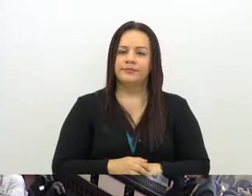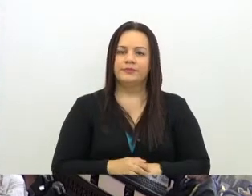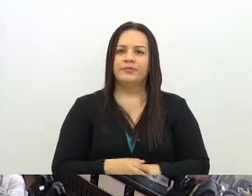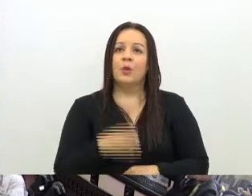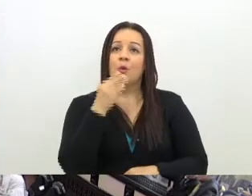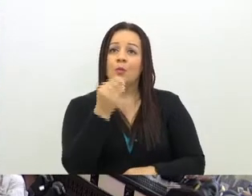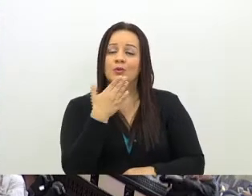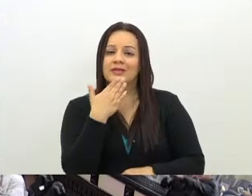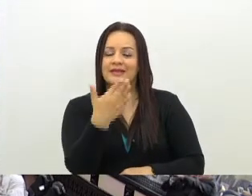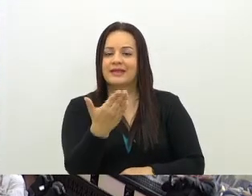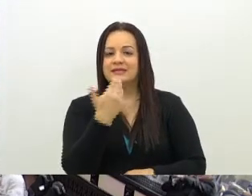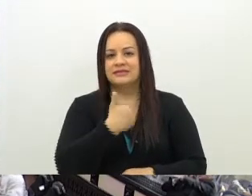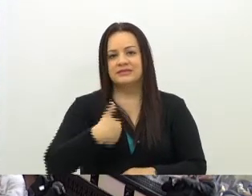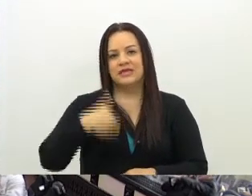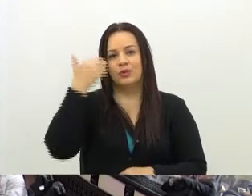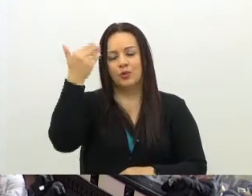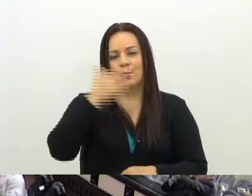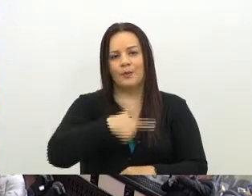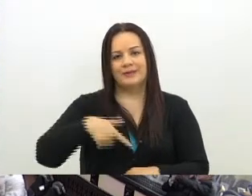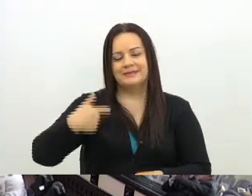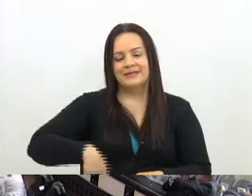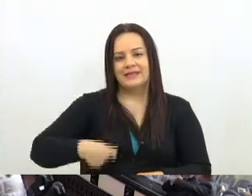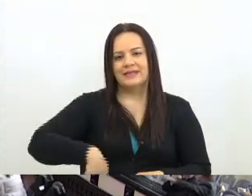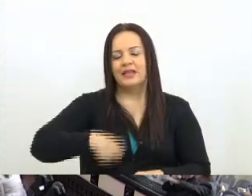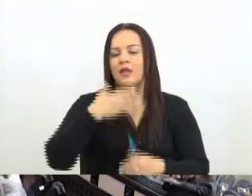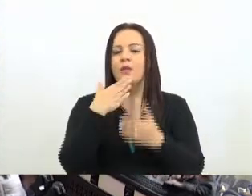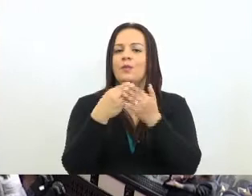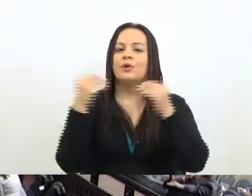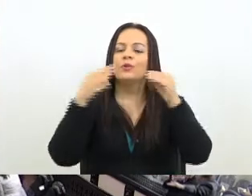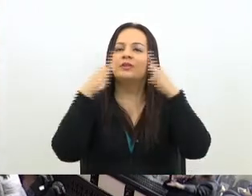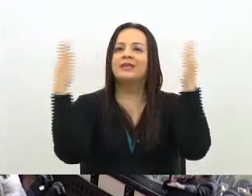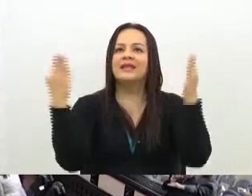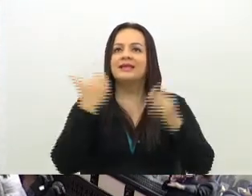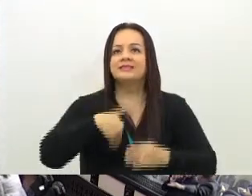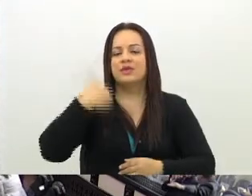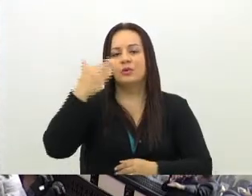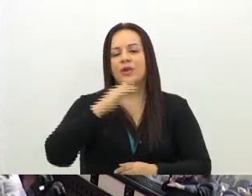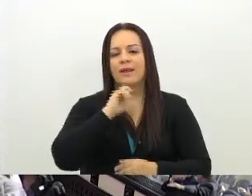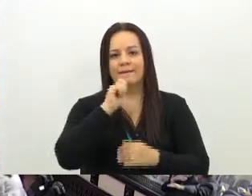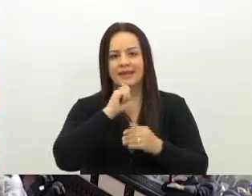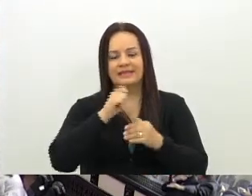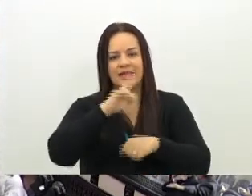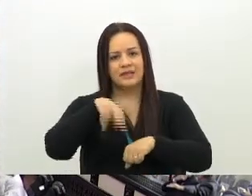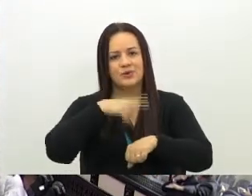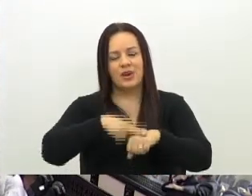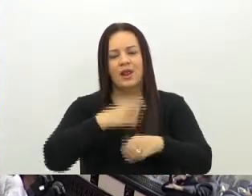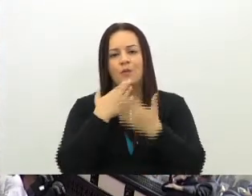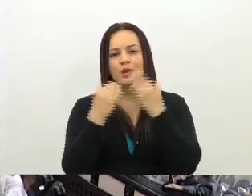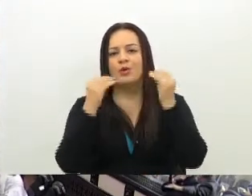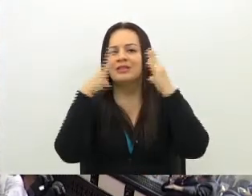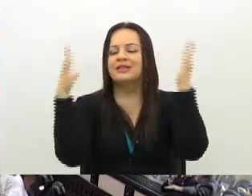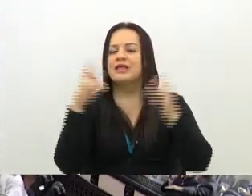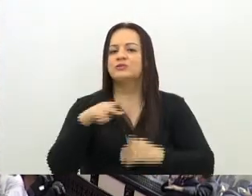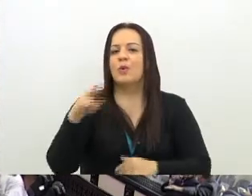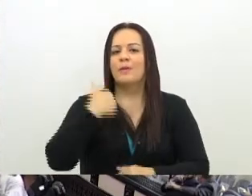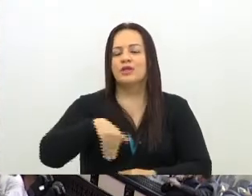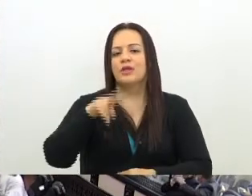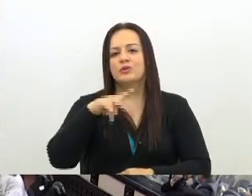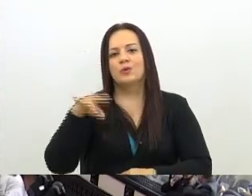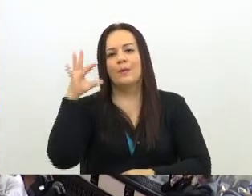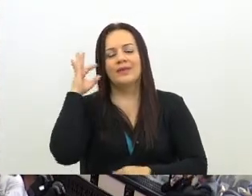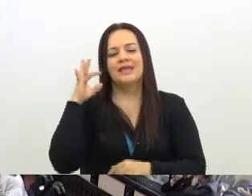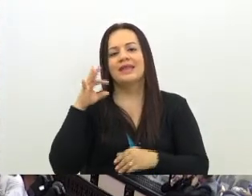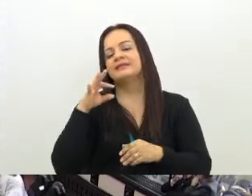Muchas gracias, señor presidente. Buenos días, señores de la prensa nacional. Buenos días, compañeros y compañeras de las